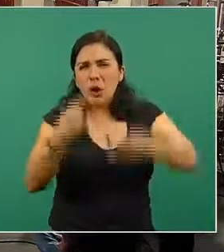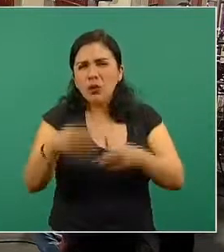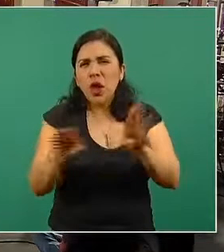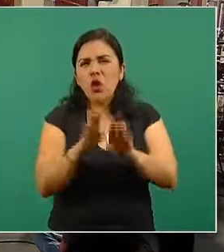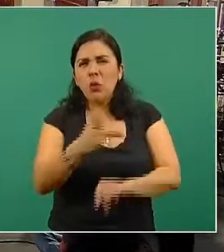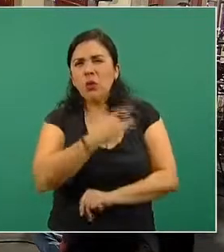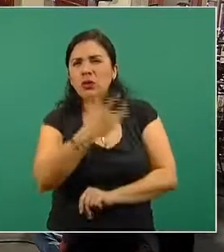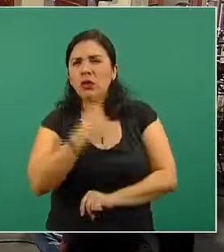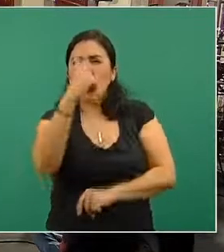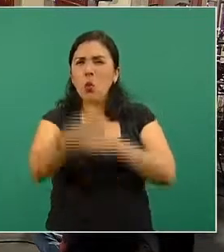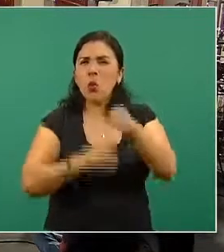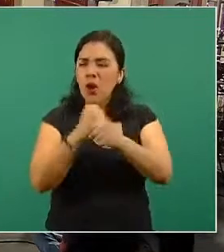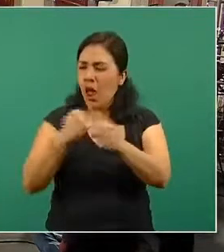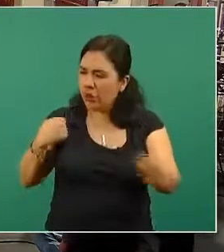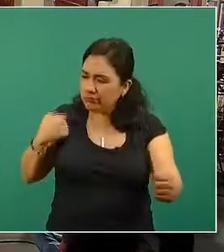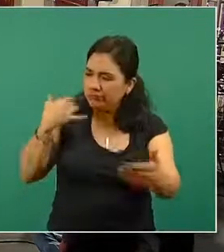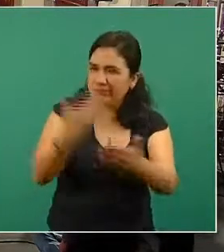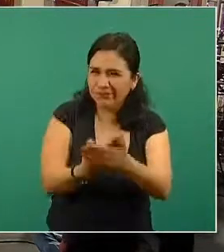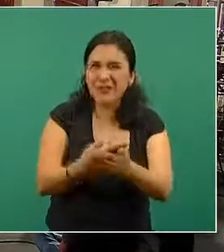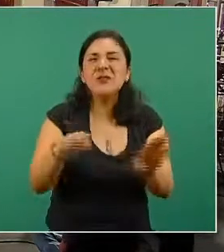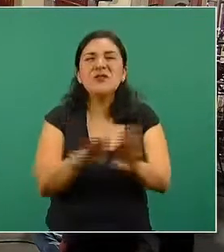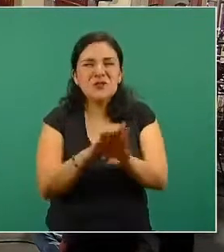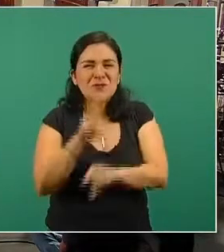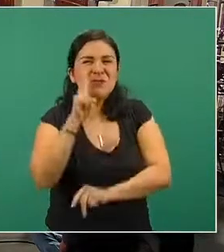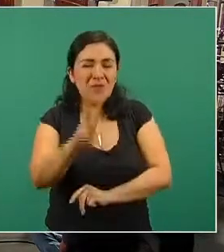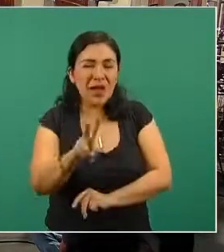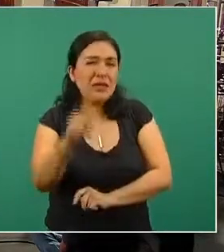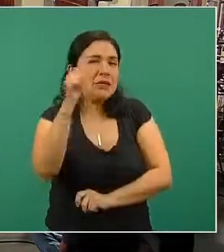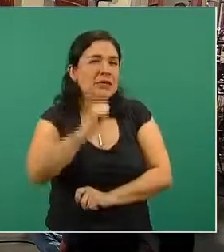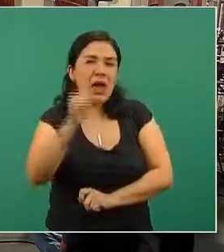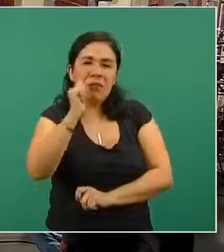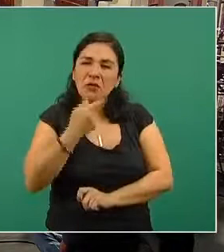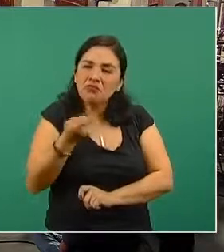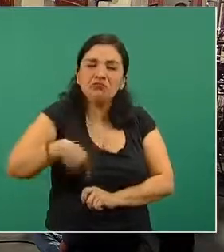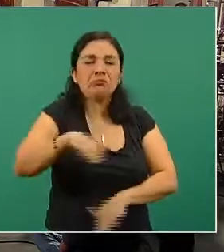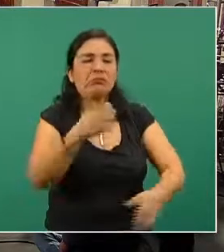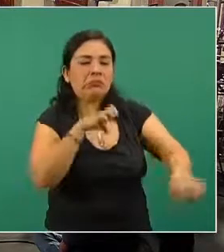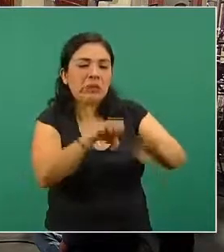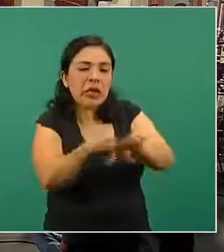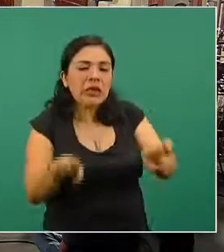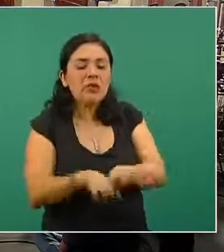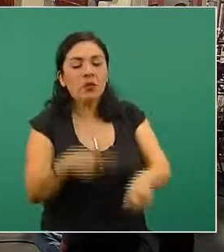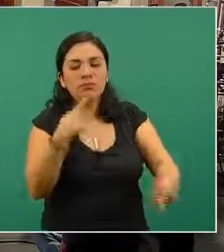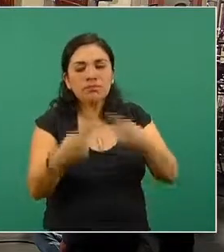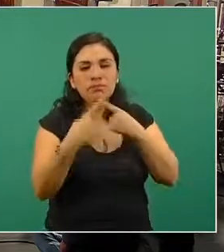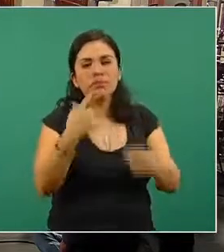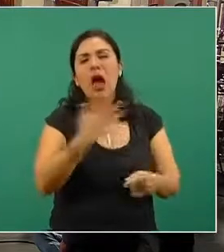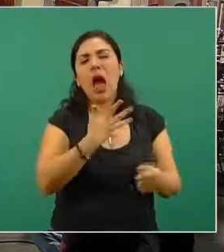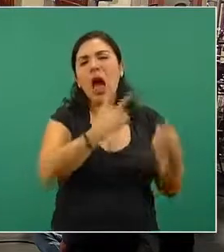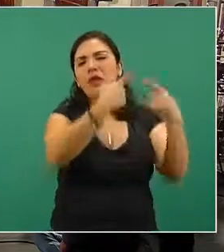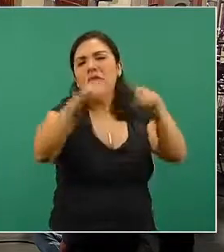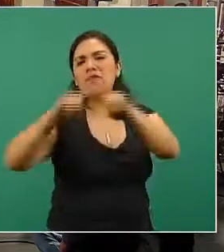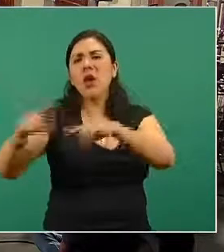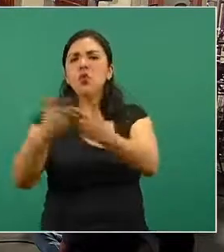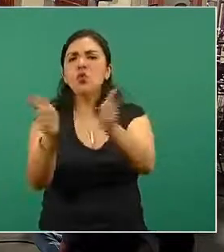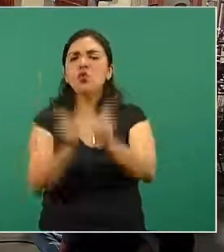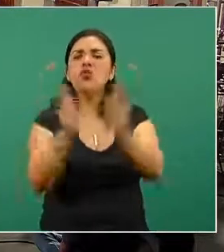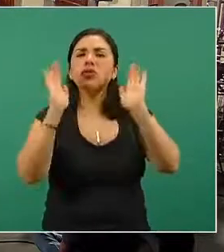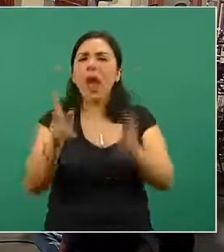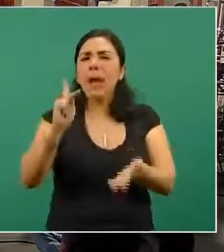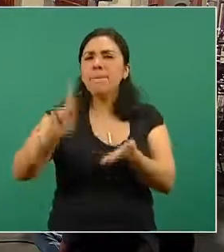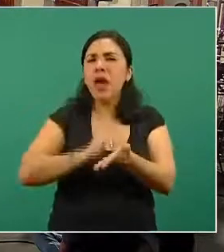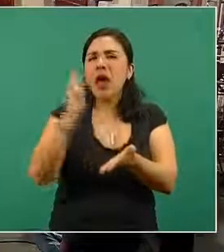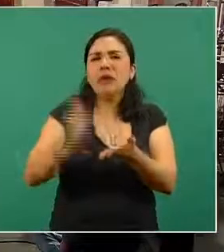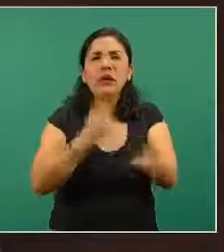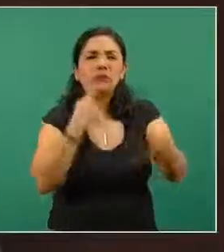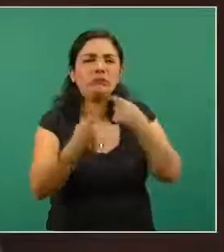una pregunta de siempre, todos los días, nos las hemos hecho, tenemos diferentes grupos con los que se ha discutido,